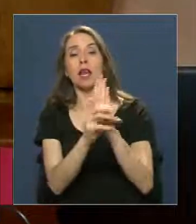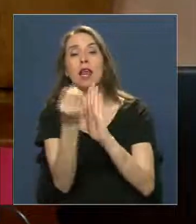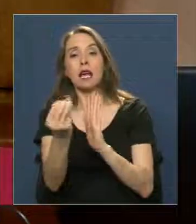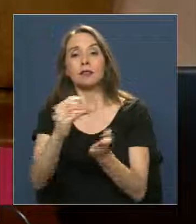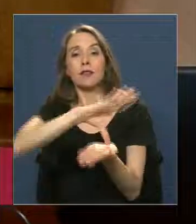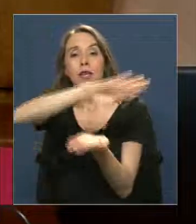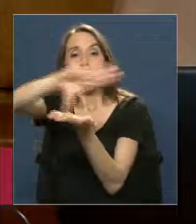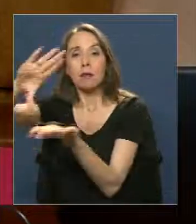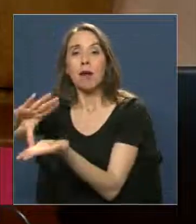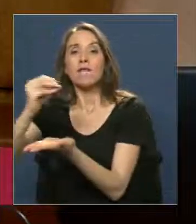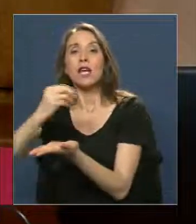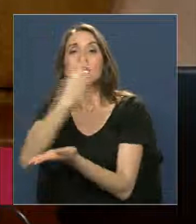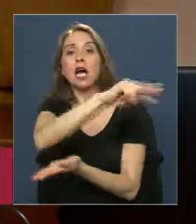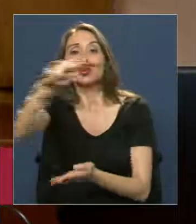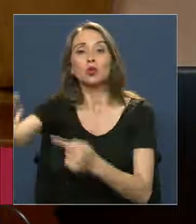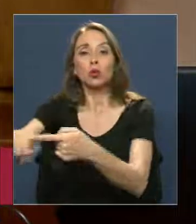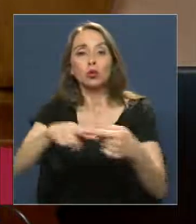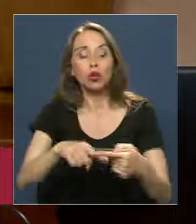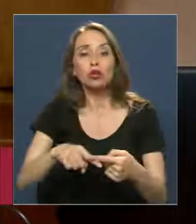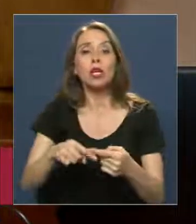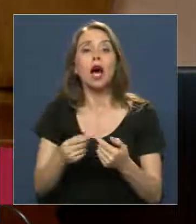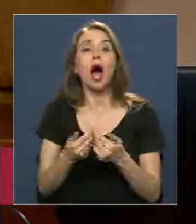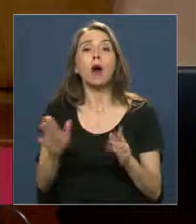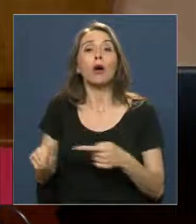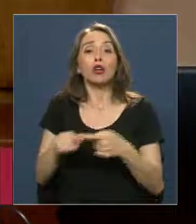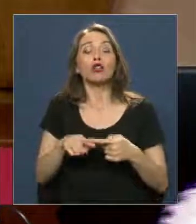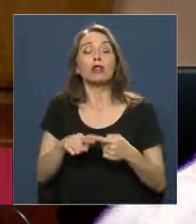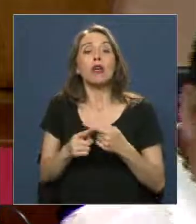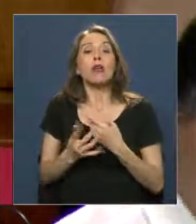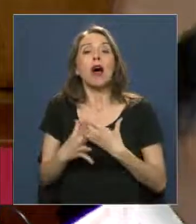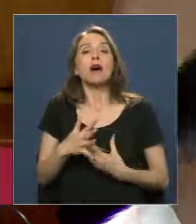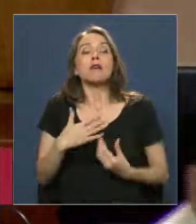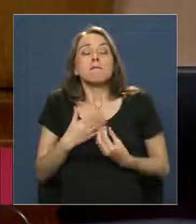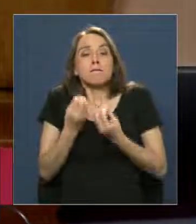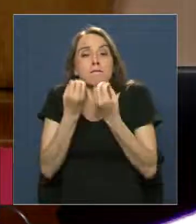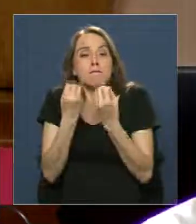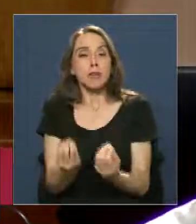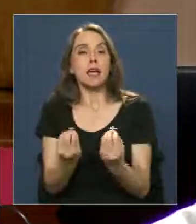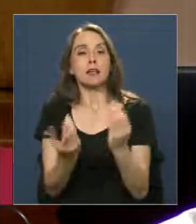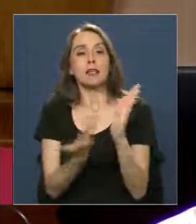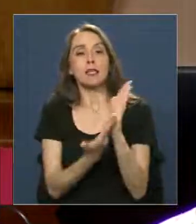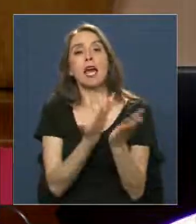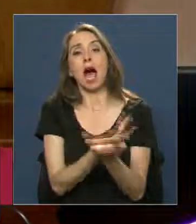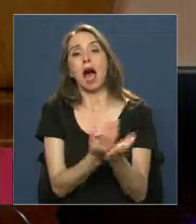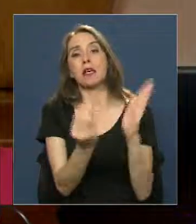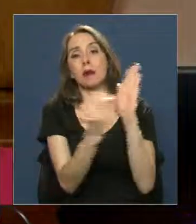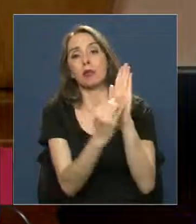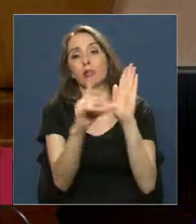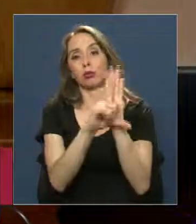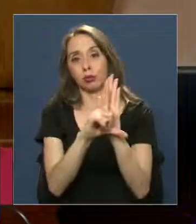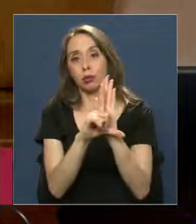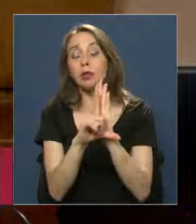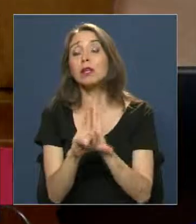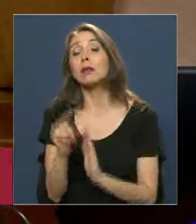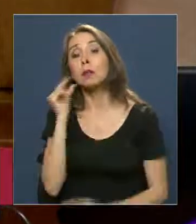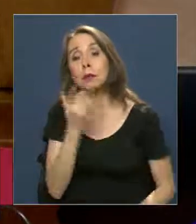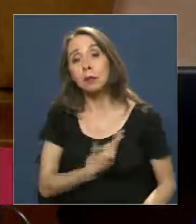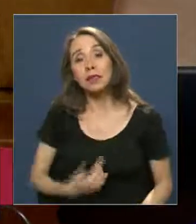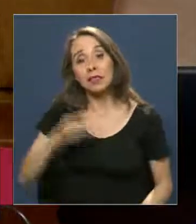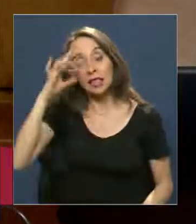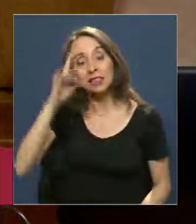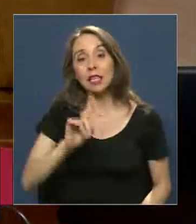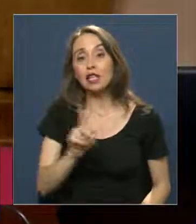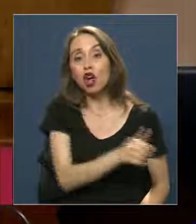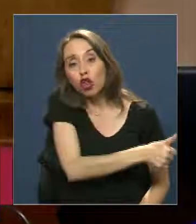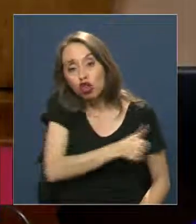bien a los países, le hace bien al alma de cualquier sociedad. Por lo tanto, Presidenta, espero tener, ya sé que no va a ser